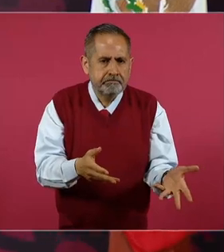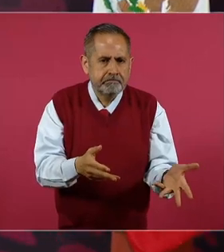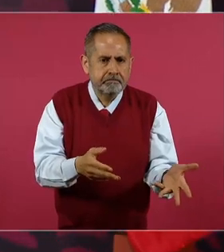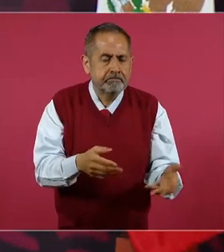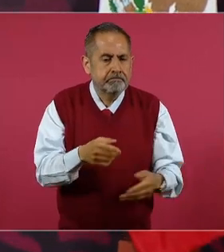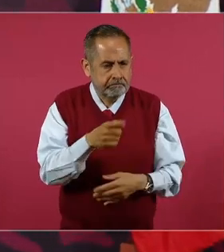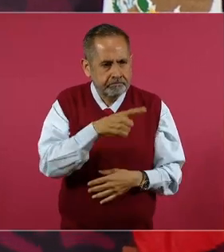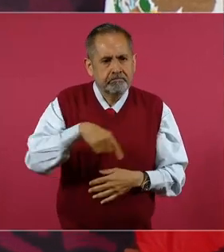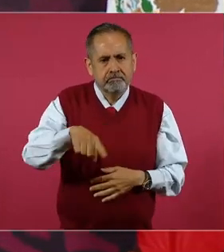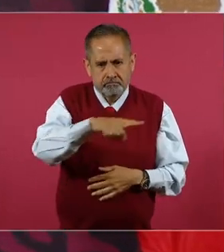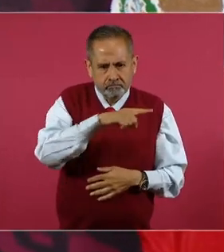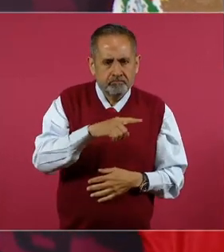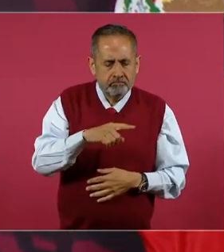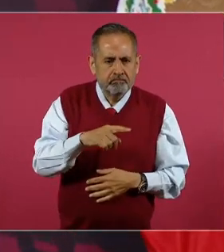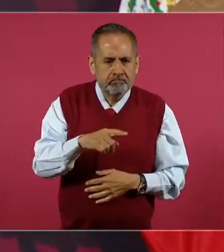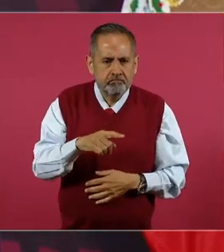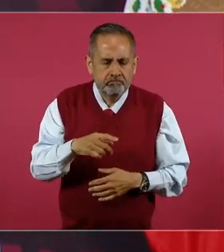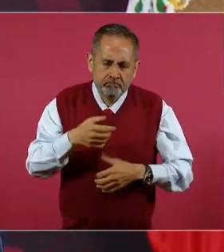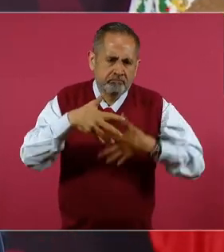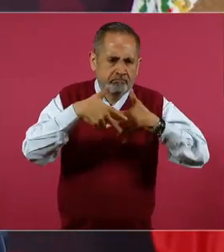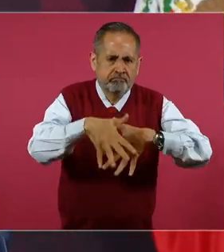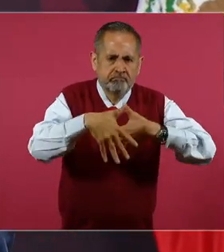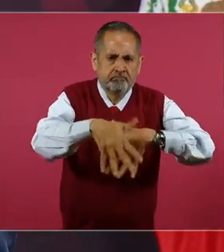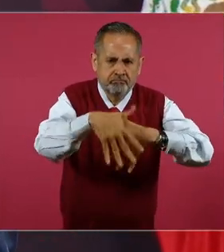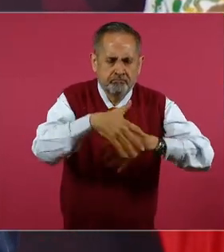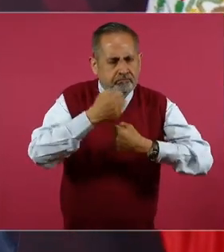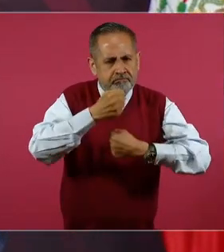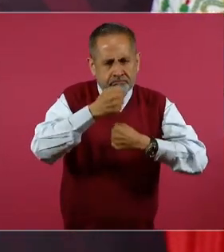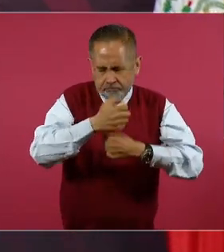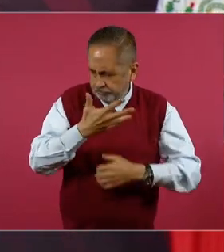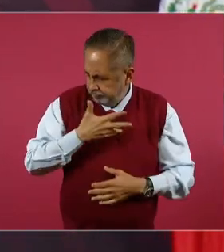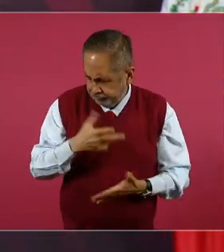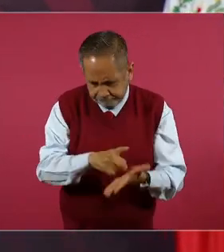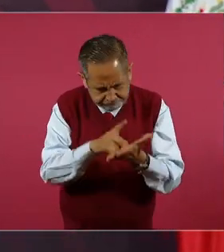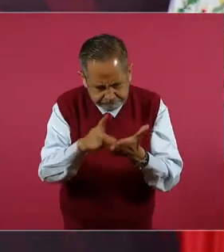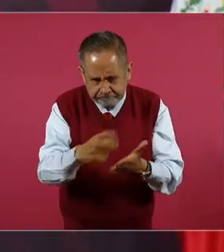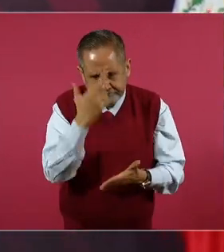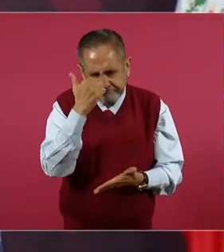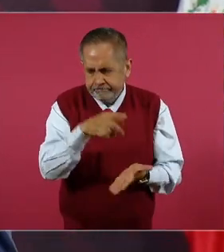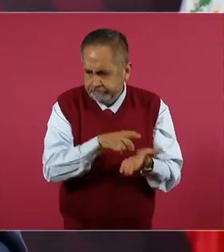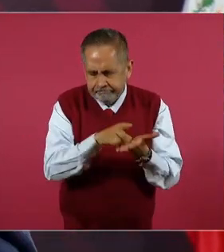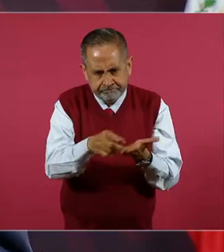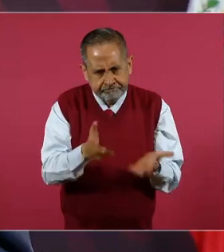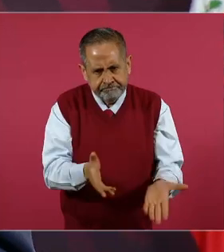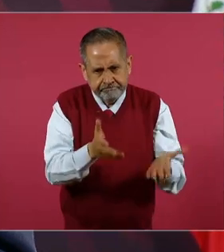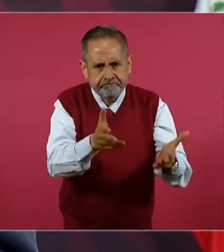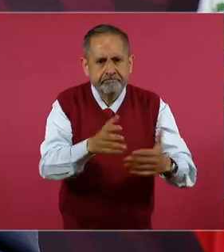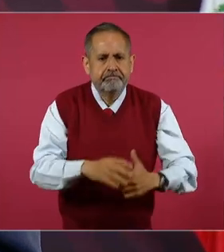Ellos van a manifestarse, están en todo su derecho de hacerlo.